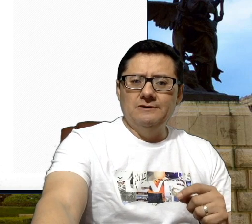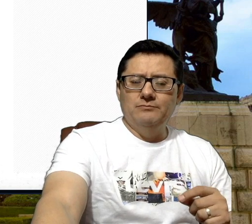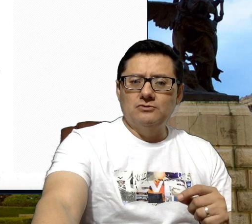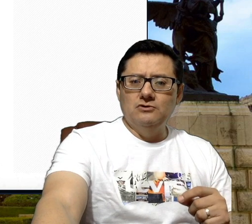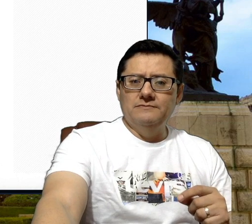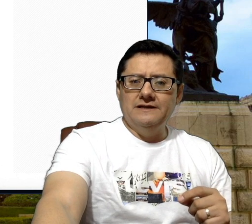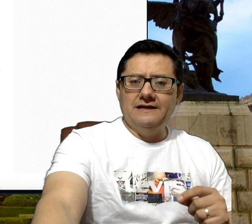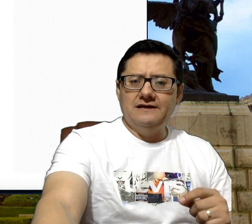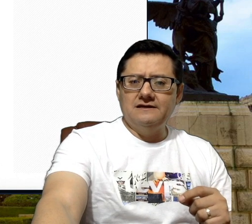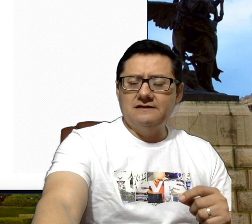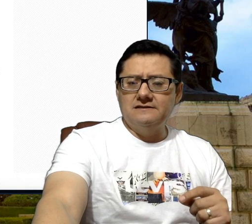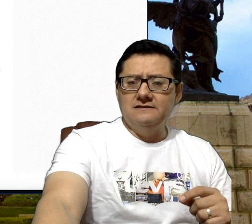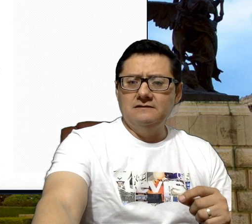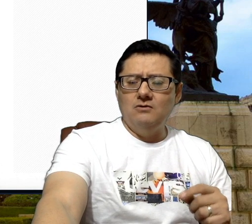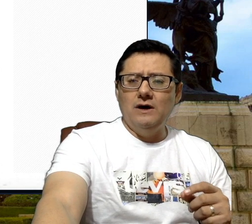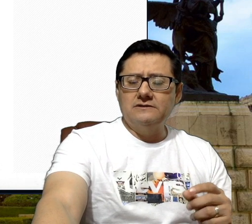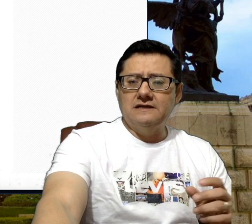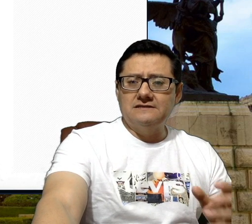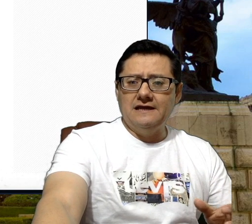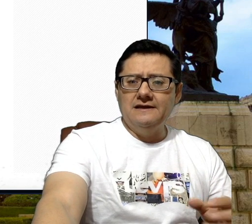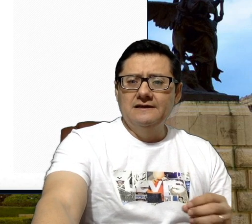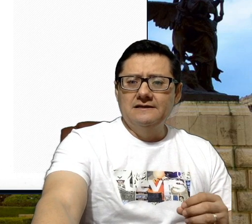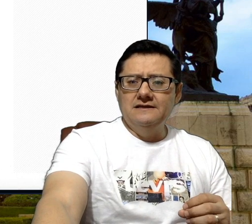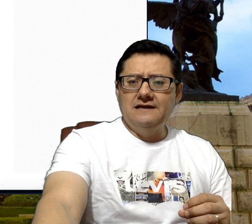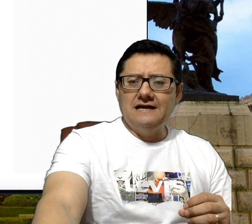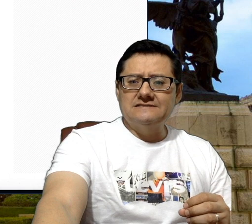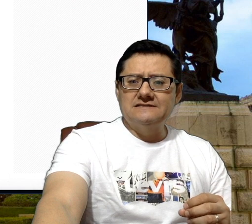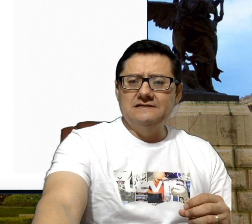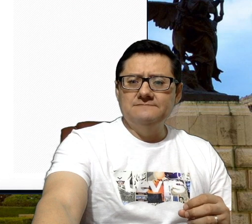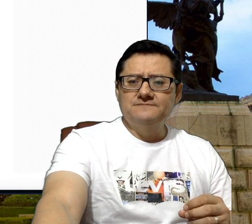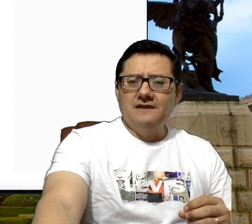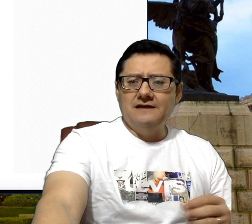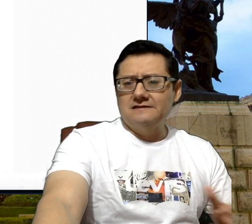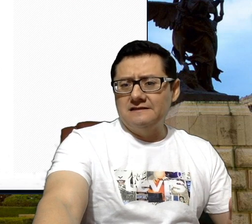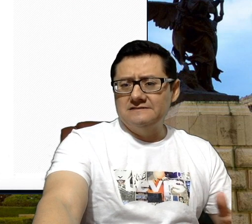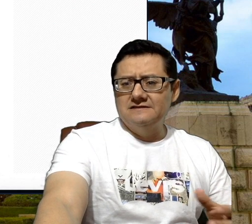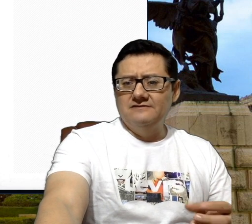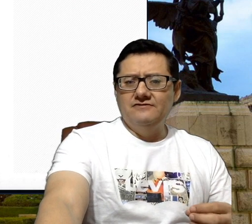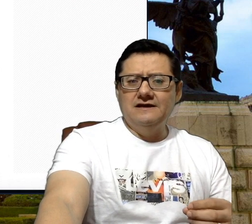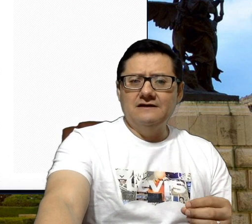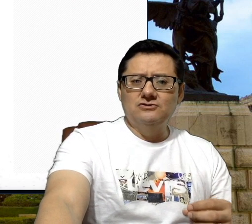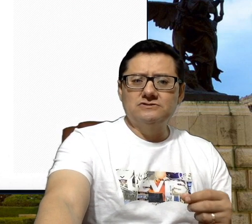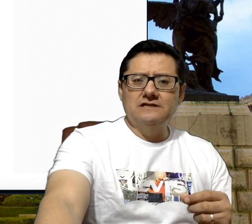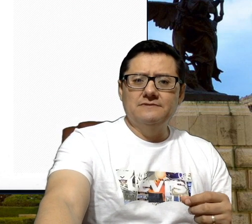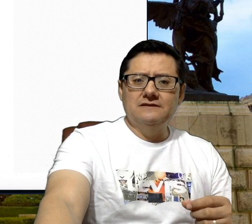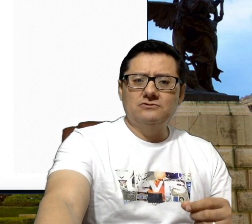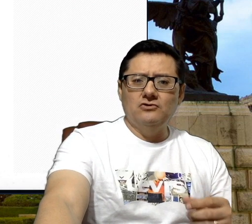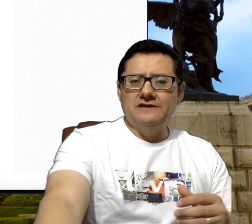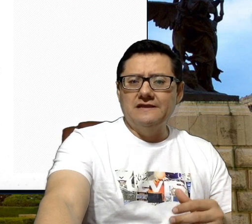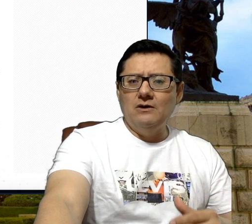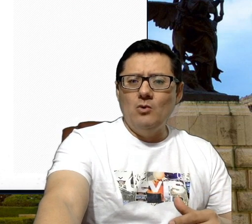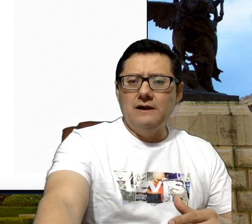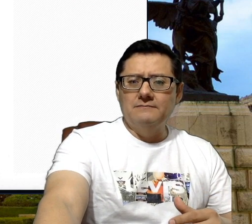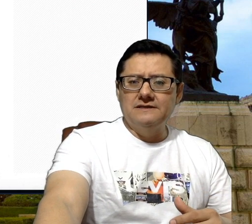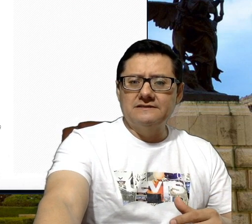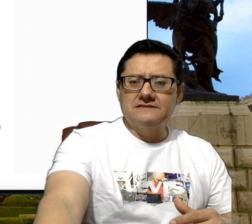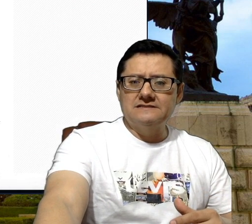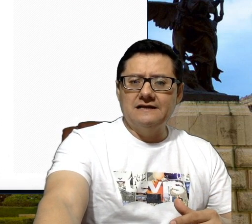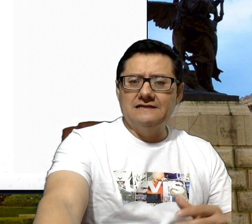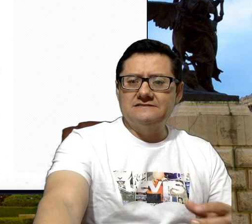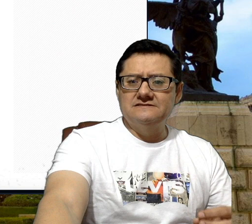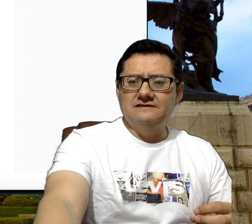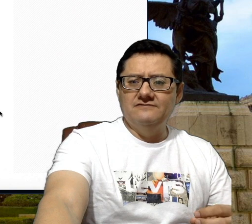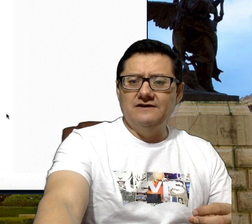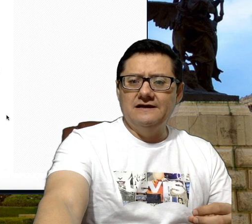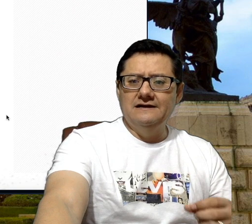2 llevan por nombre Ejecatl, Cuarta T, y Hatsi. Ecatlat significa Dios del Viento en náhuatl, mientras